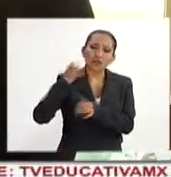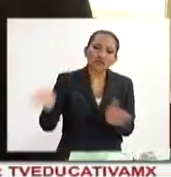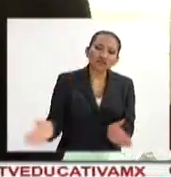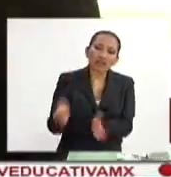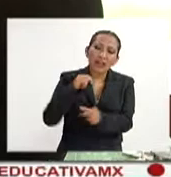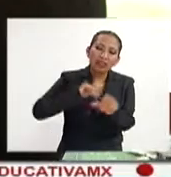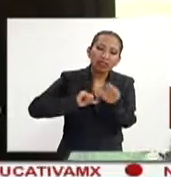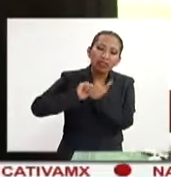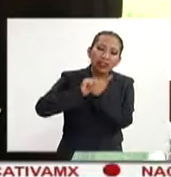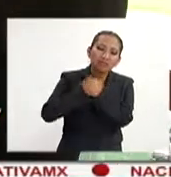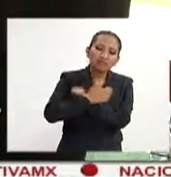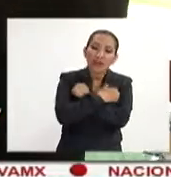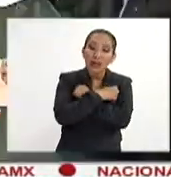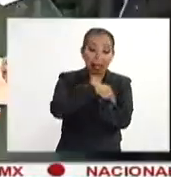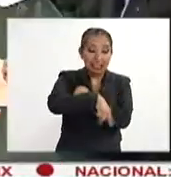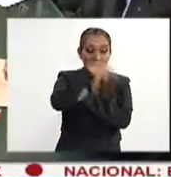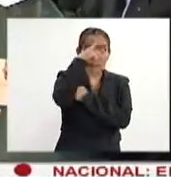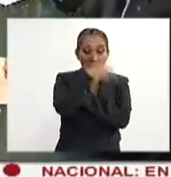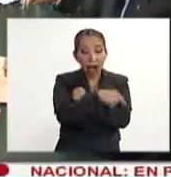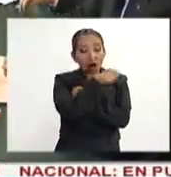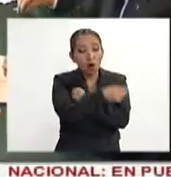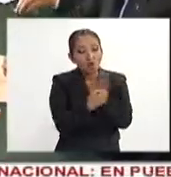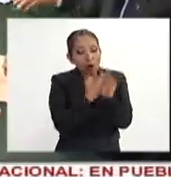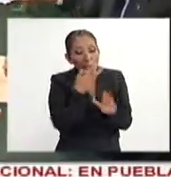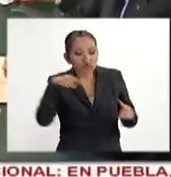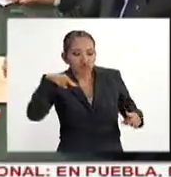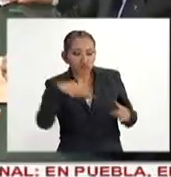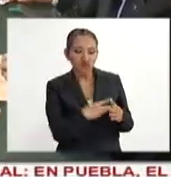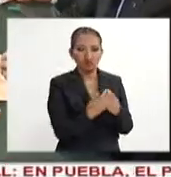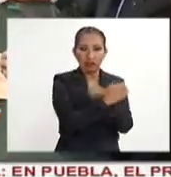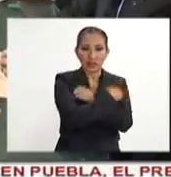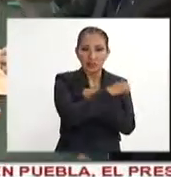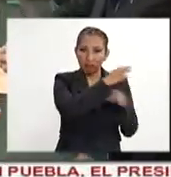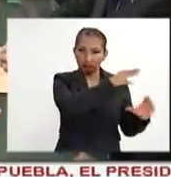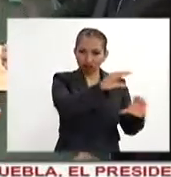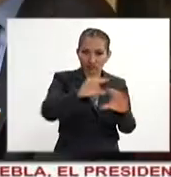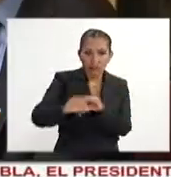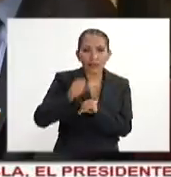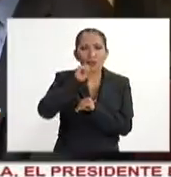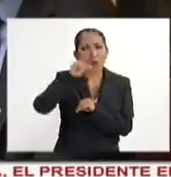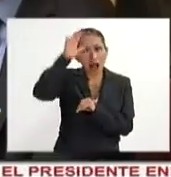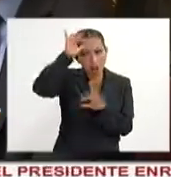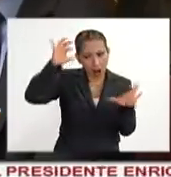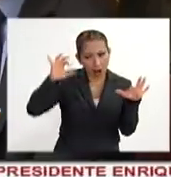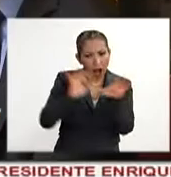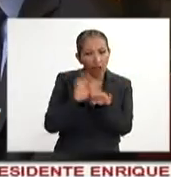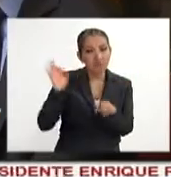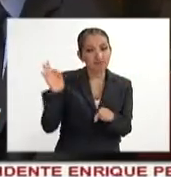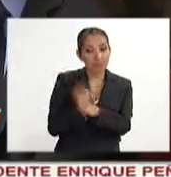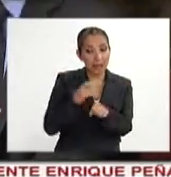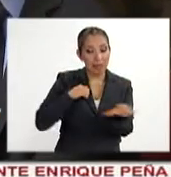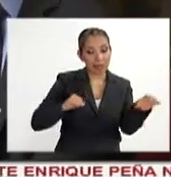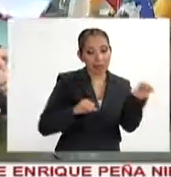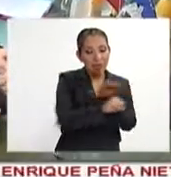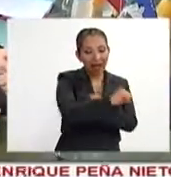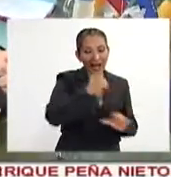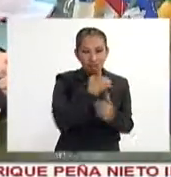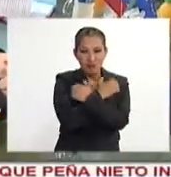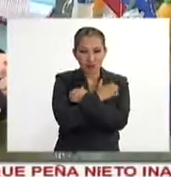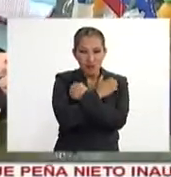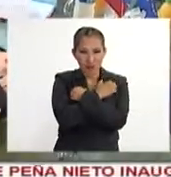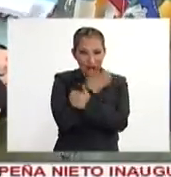impulso de la transformación educativa en México con un nuevo enfoque pedagógico. También coincidieron en la importancia de fortalecer el intercambio